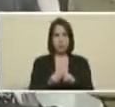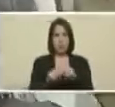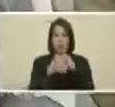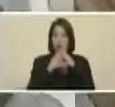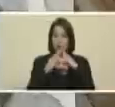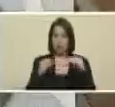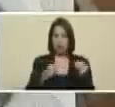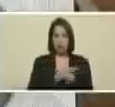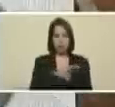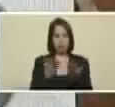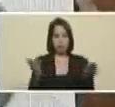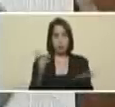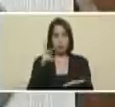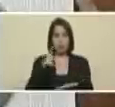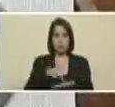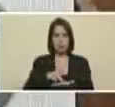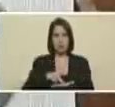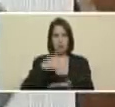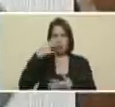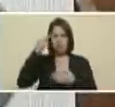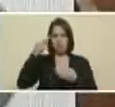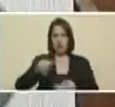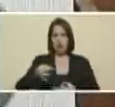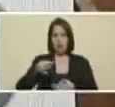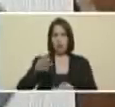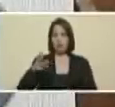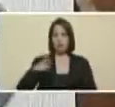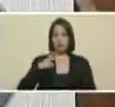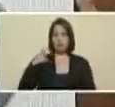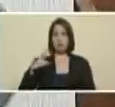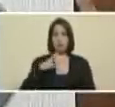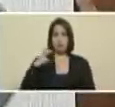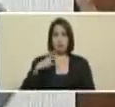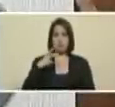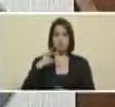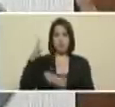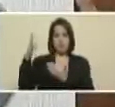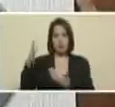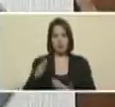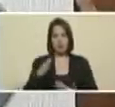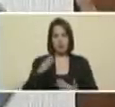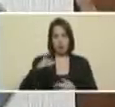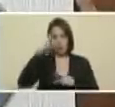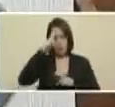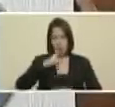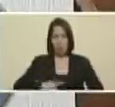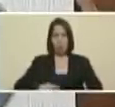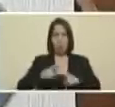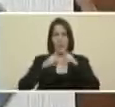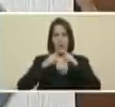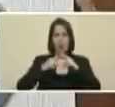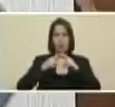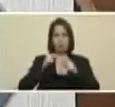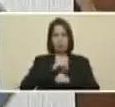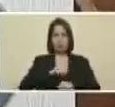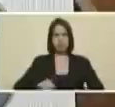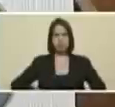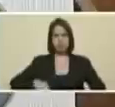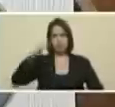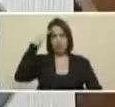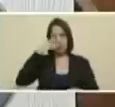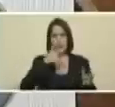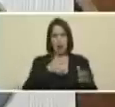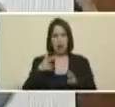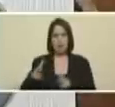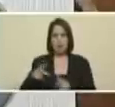presentes con su uniforme de gala, trayendo el reconocimiento de la Fuerza Armada Nacional Bolivariana para